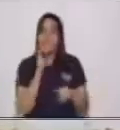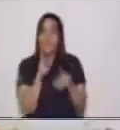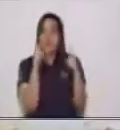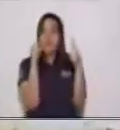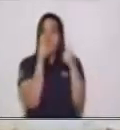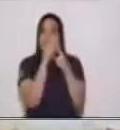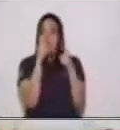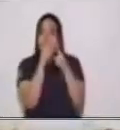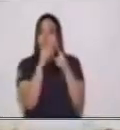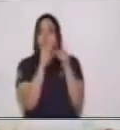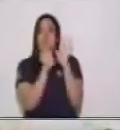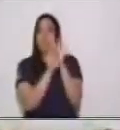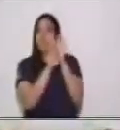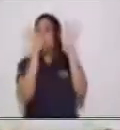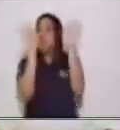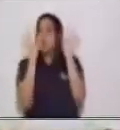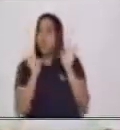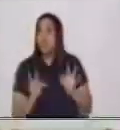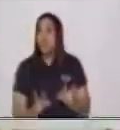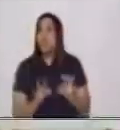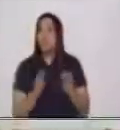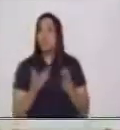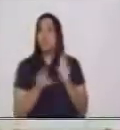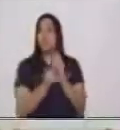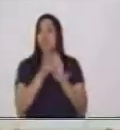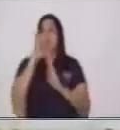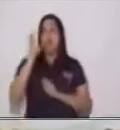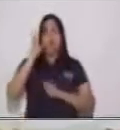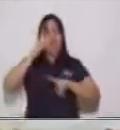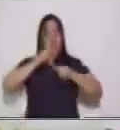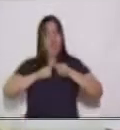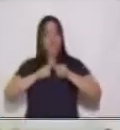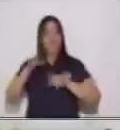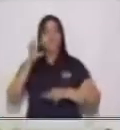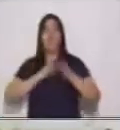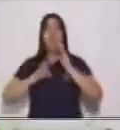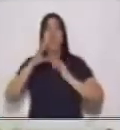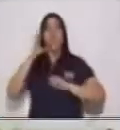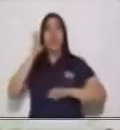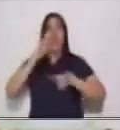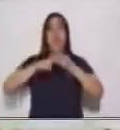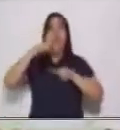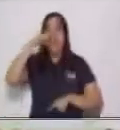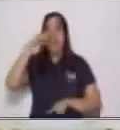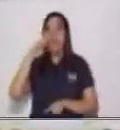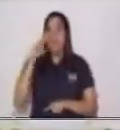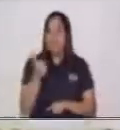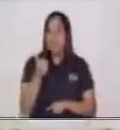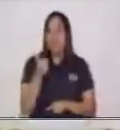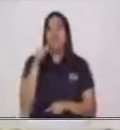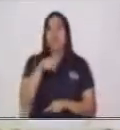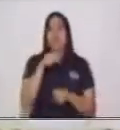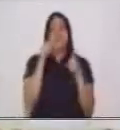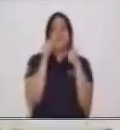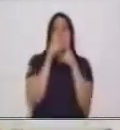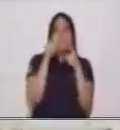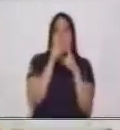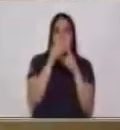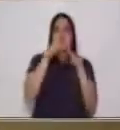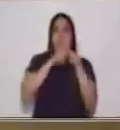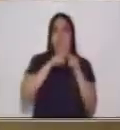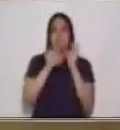palabras estén formadas por los prefijos ex o extra. Esa letra es X.